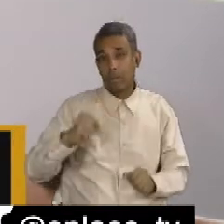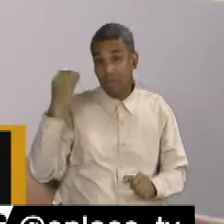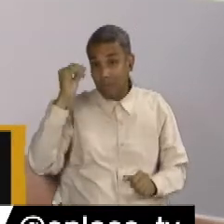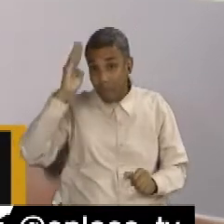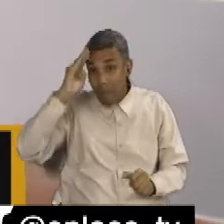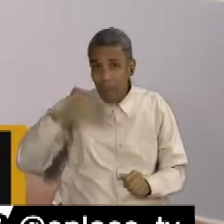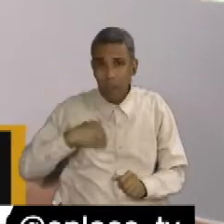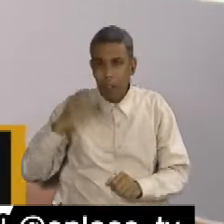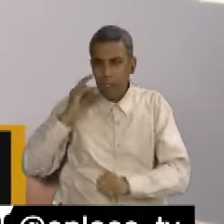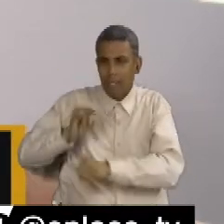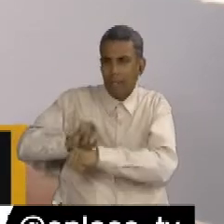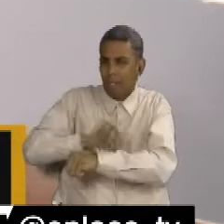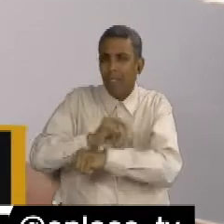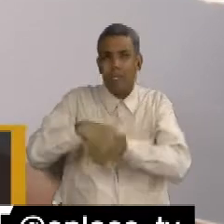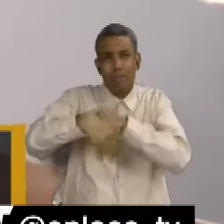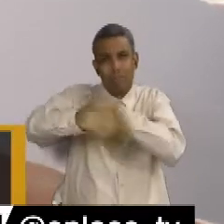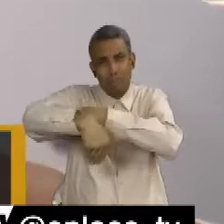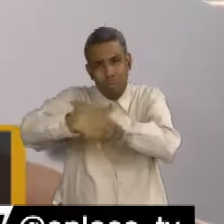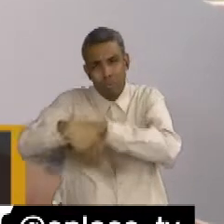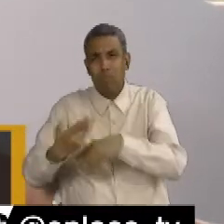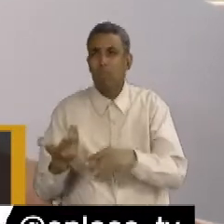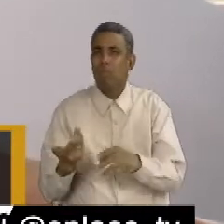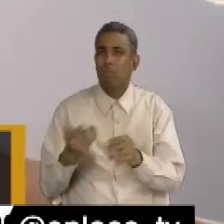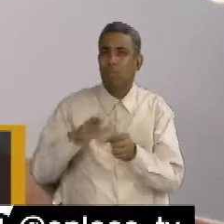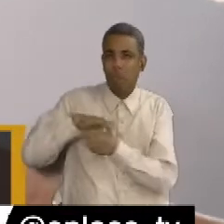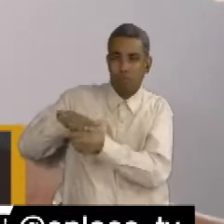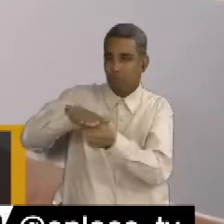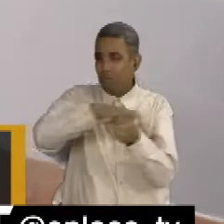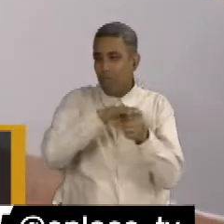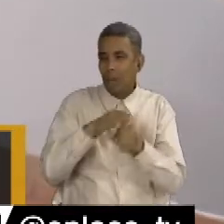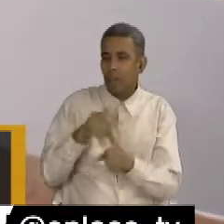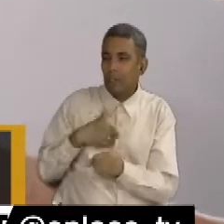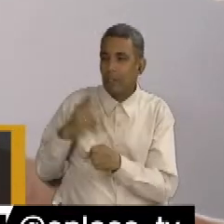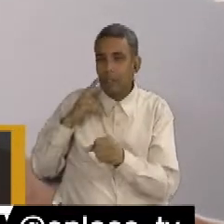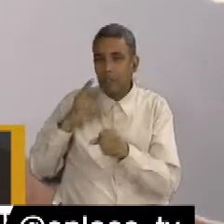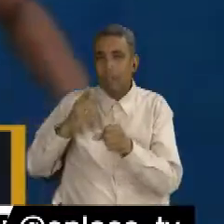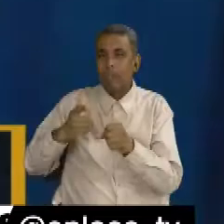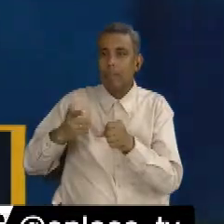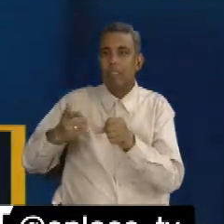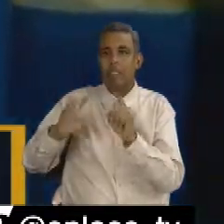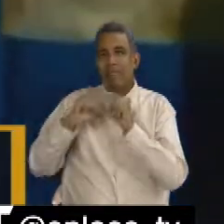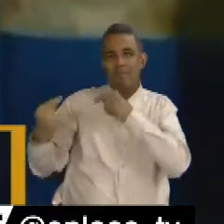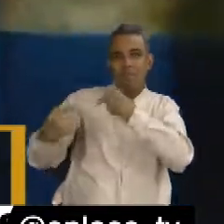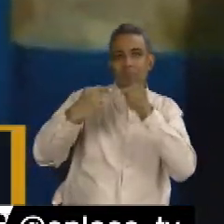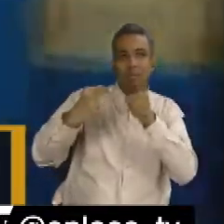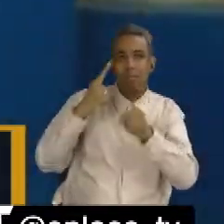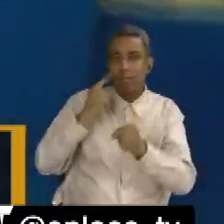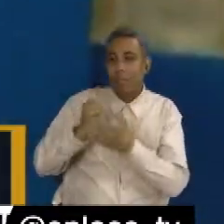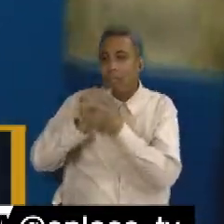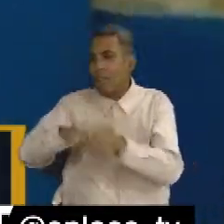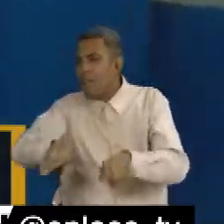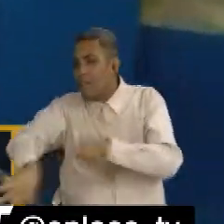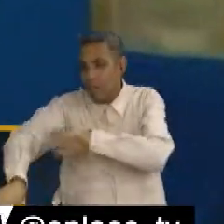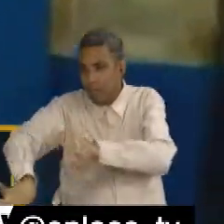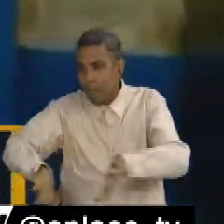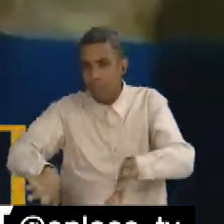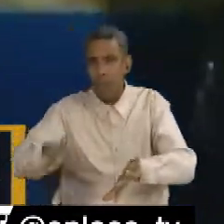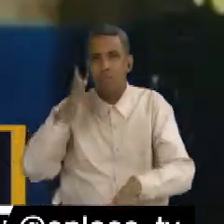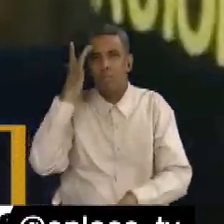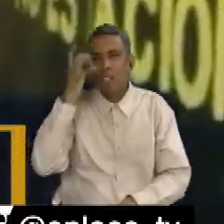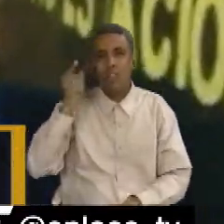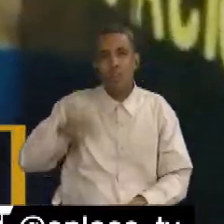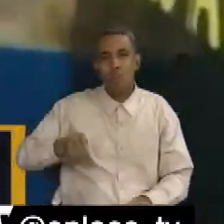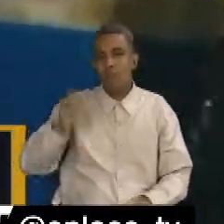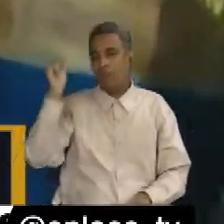calles, producto de la ingesta de licor, la intolerancia, ya que fue pues Día del